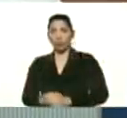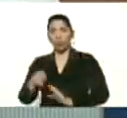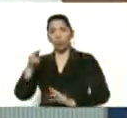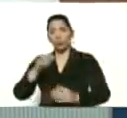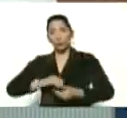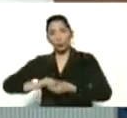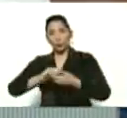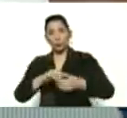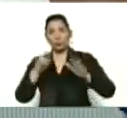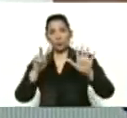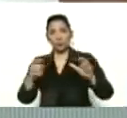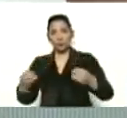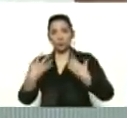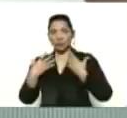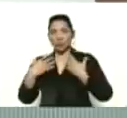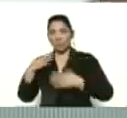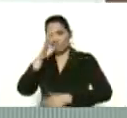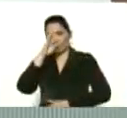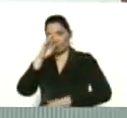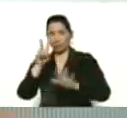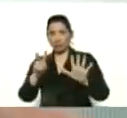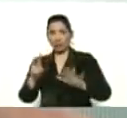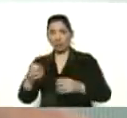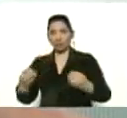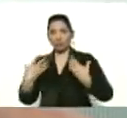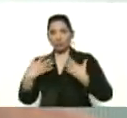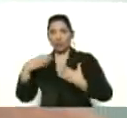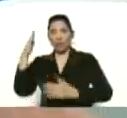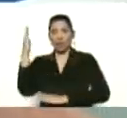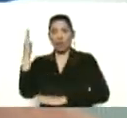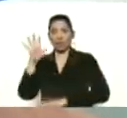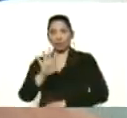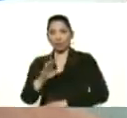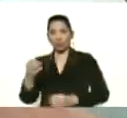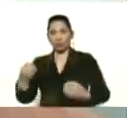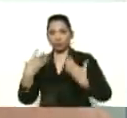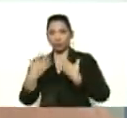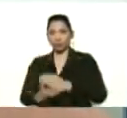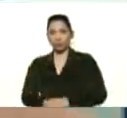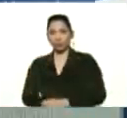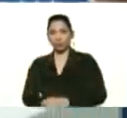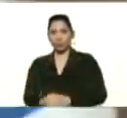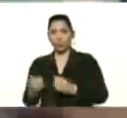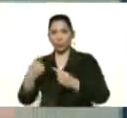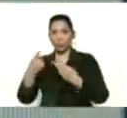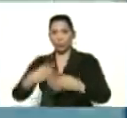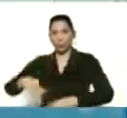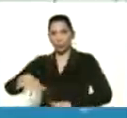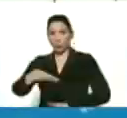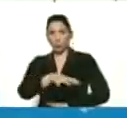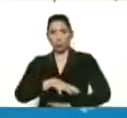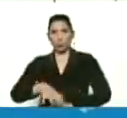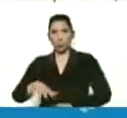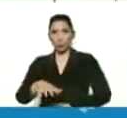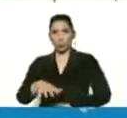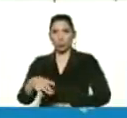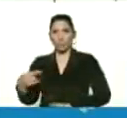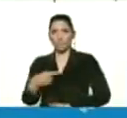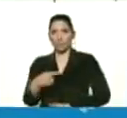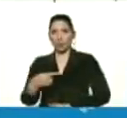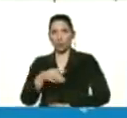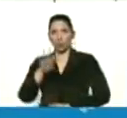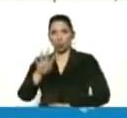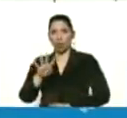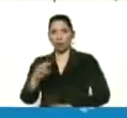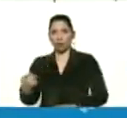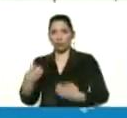casos, Barinas con 7 casos, Lara con 5 casos y el resto de los estados con menos de 4